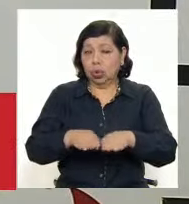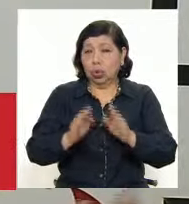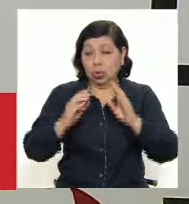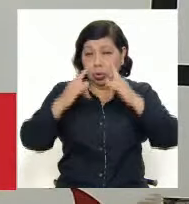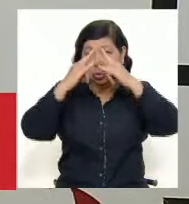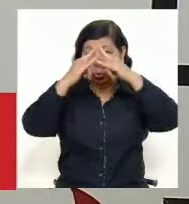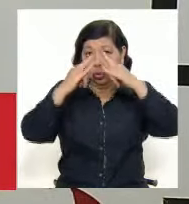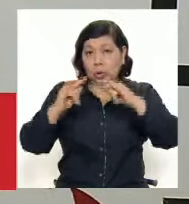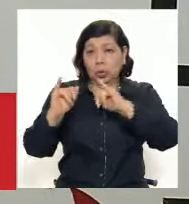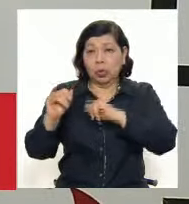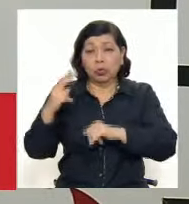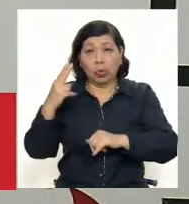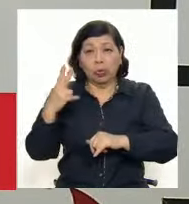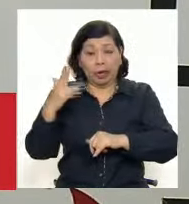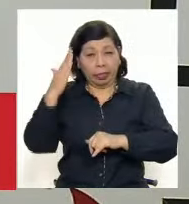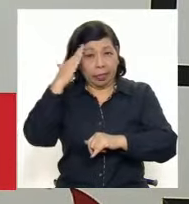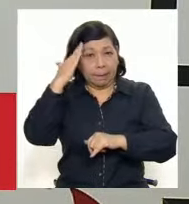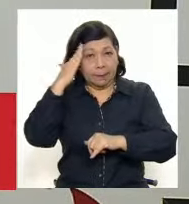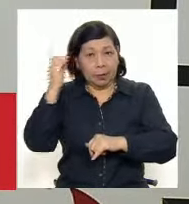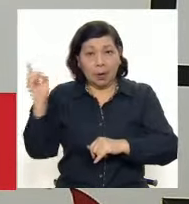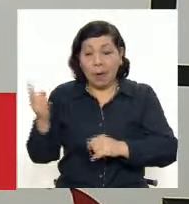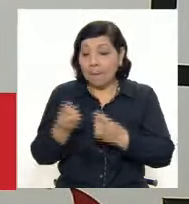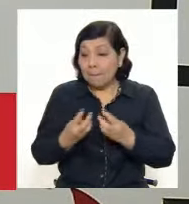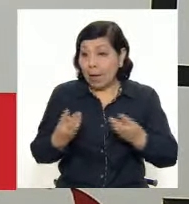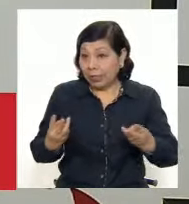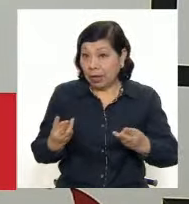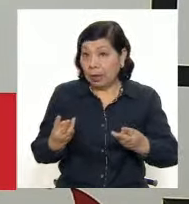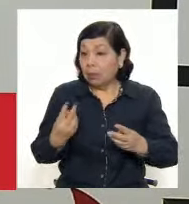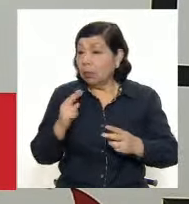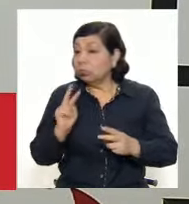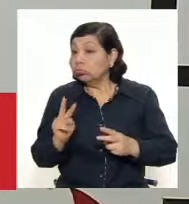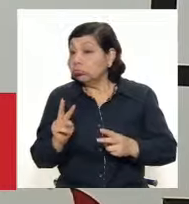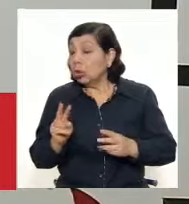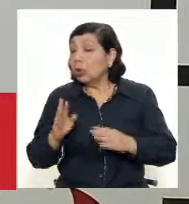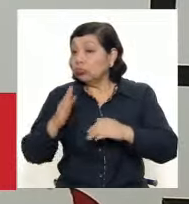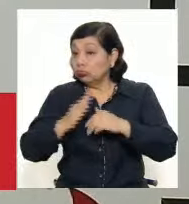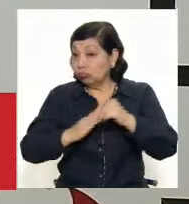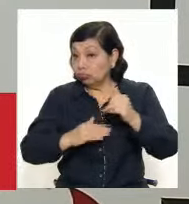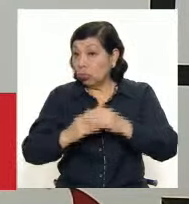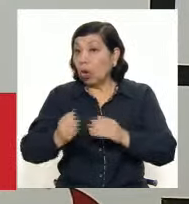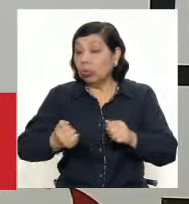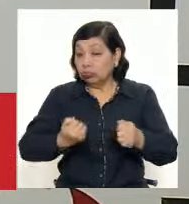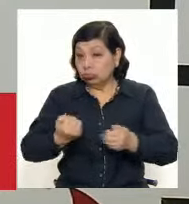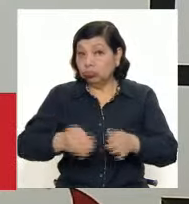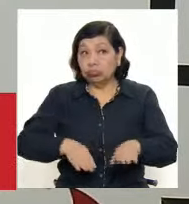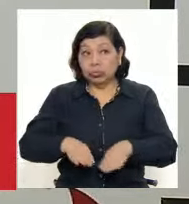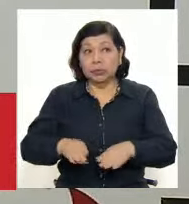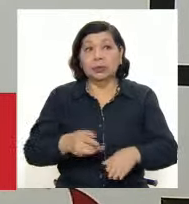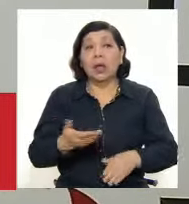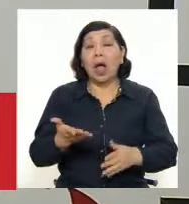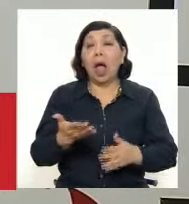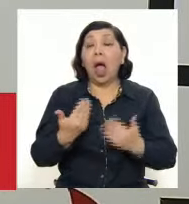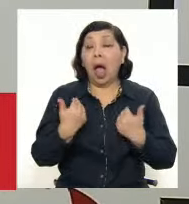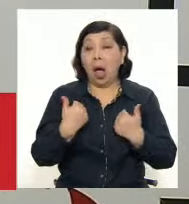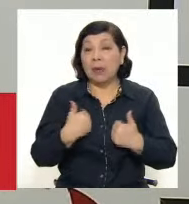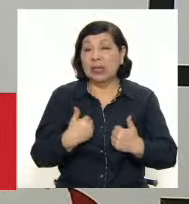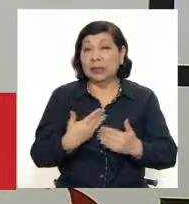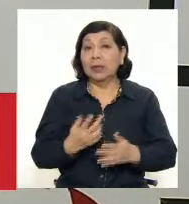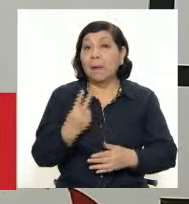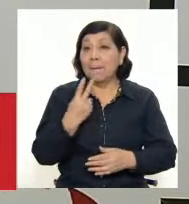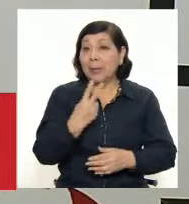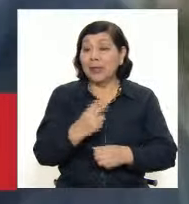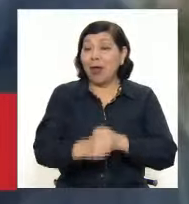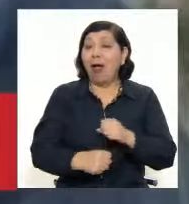carpa y se quedaba dos tres días esperando a que llegue el material para ver que se las carreteras la abogada de profesión quien durante